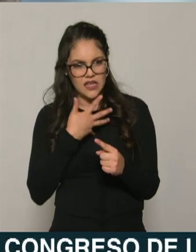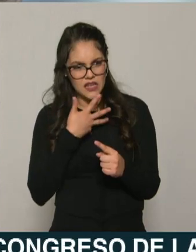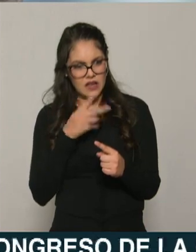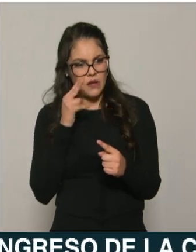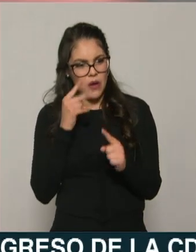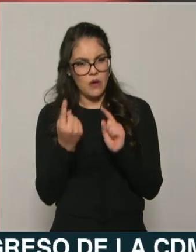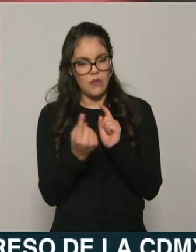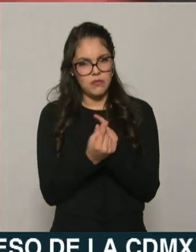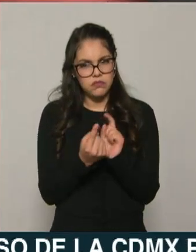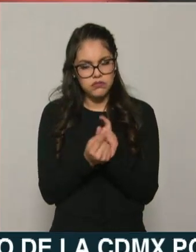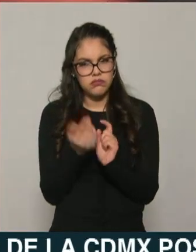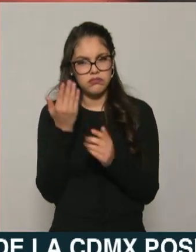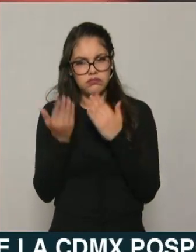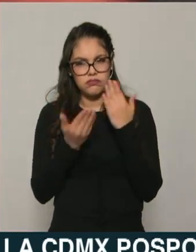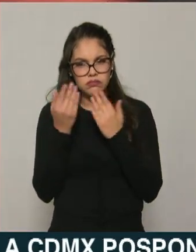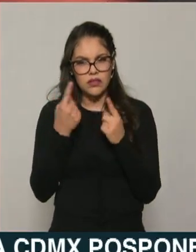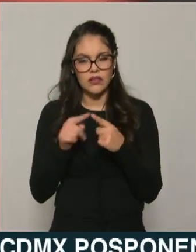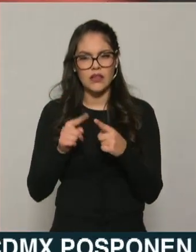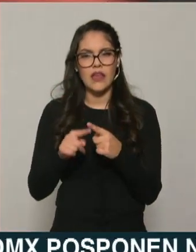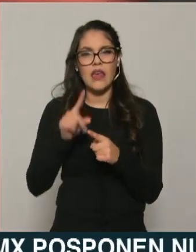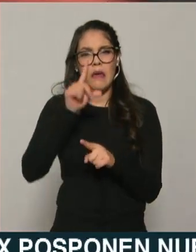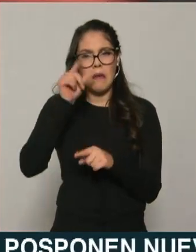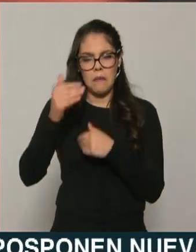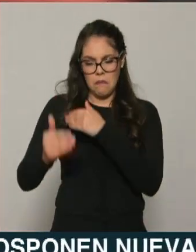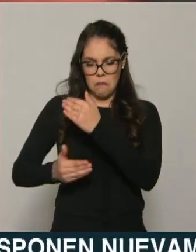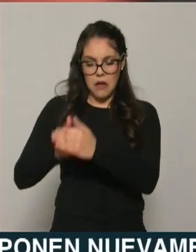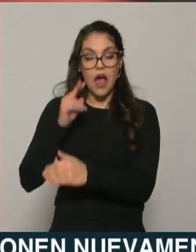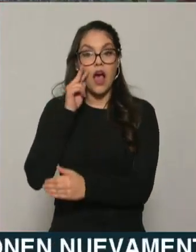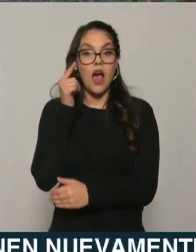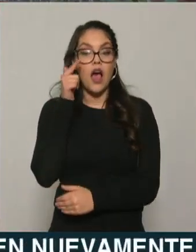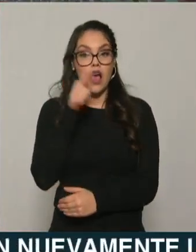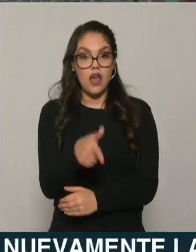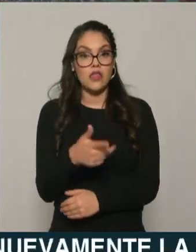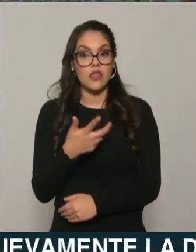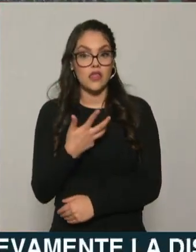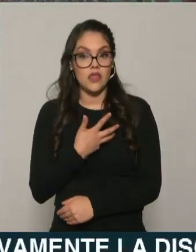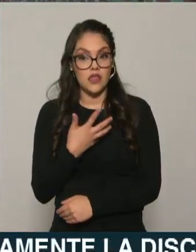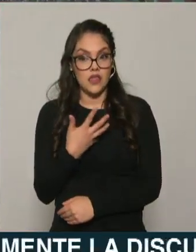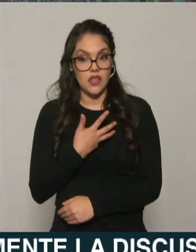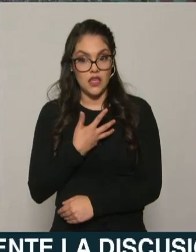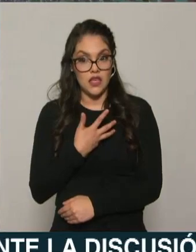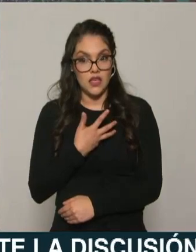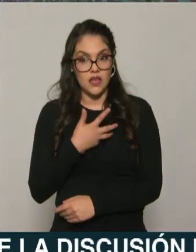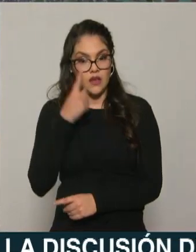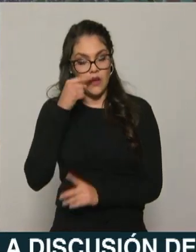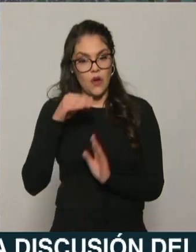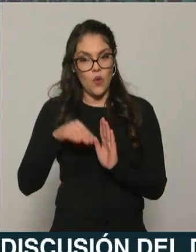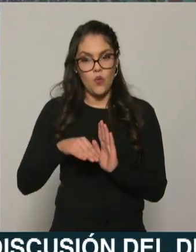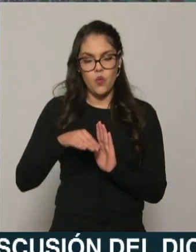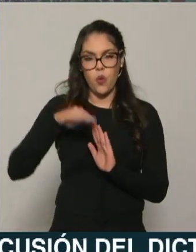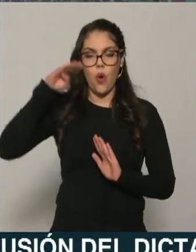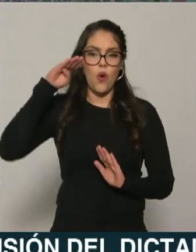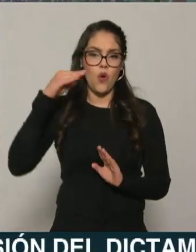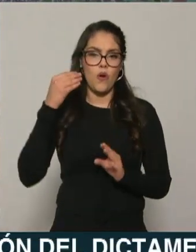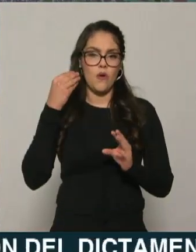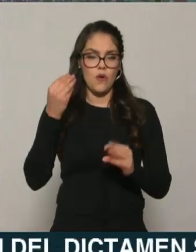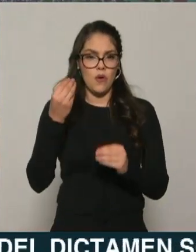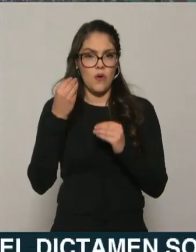estudios con ella, ¿no? Ya después se dieron cuenta que tenía el IQ muy elevado, le hicieron